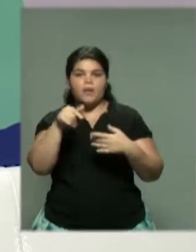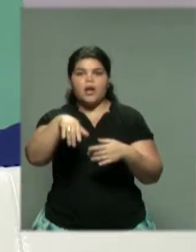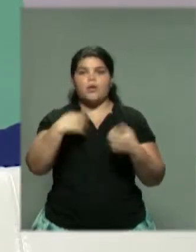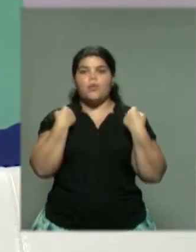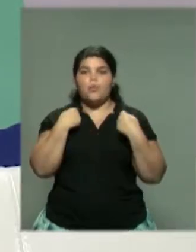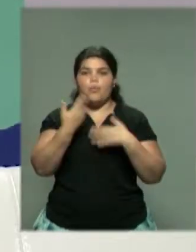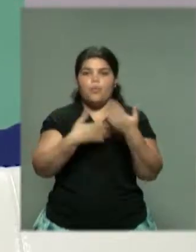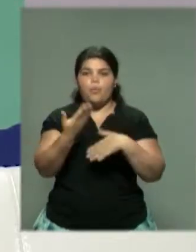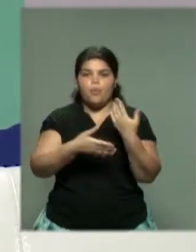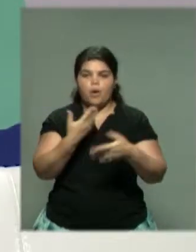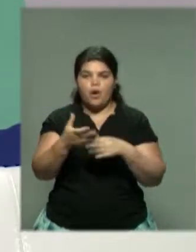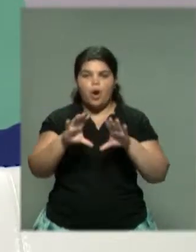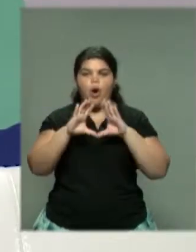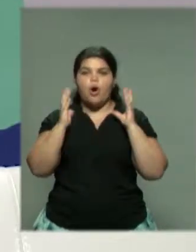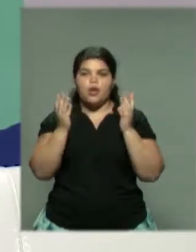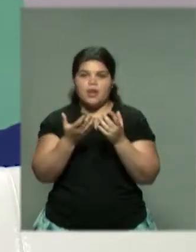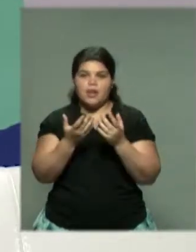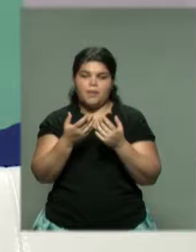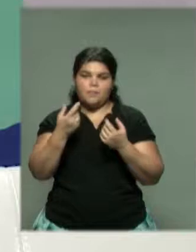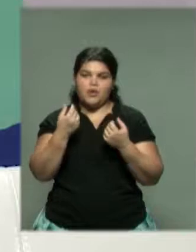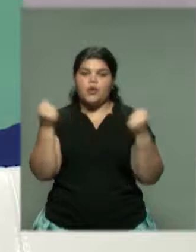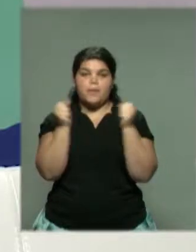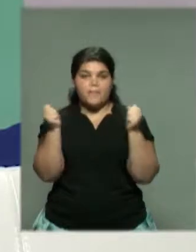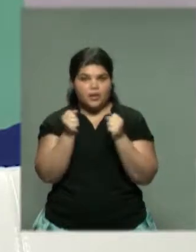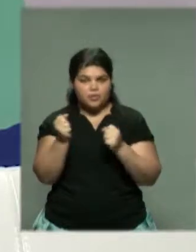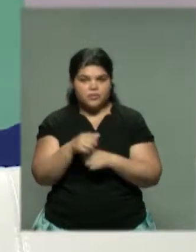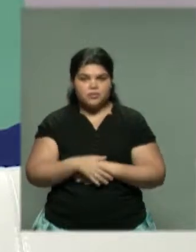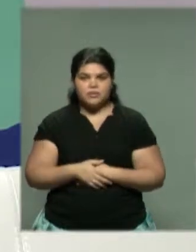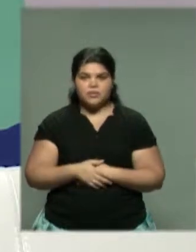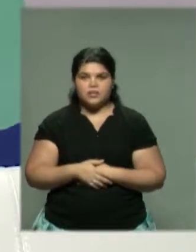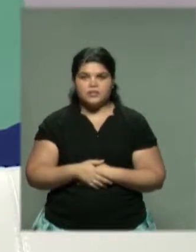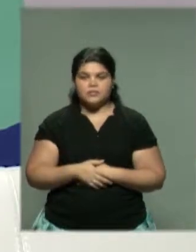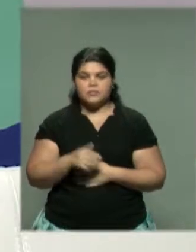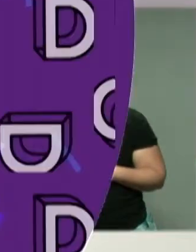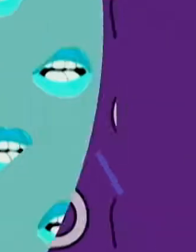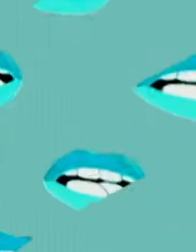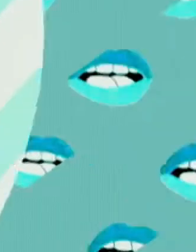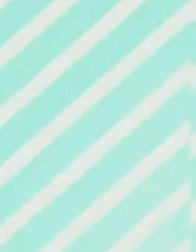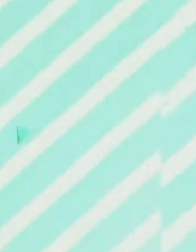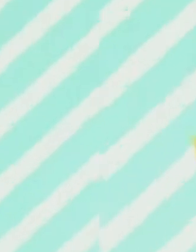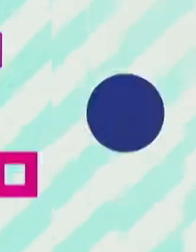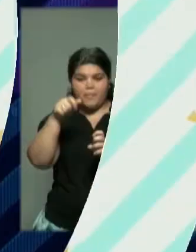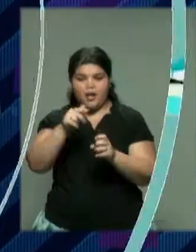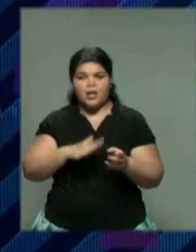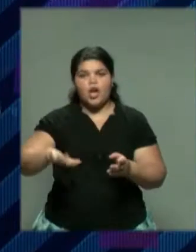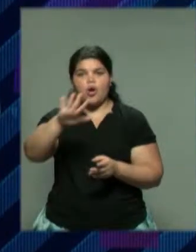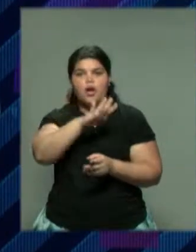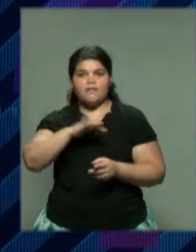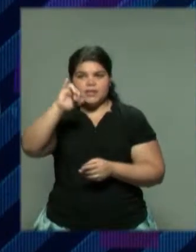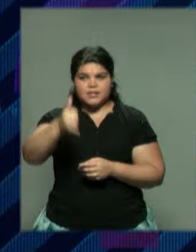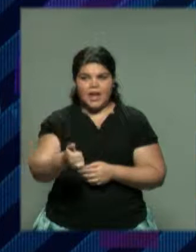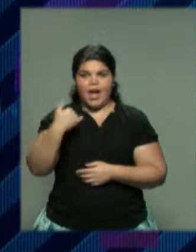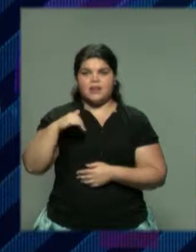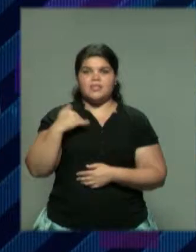Invierno, nos representaron algunos argentinos. En el siguiente tema vamos directamente porque la geografía lo amerita y es Argentina,